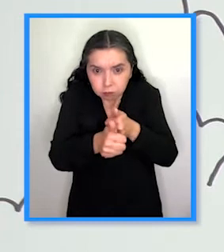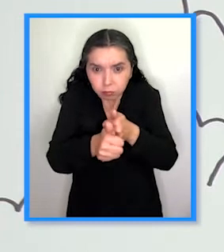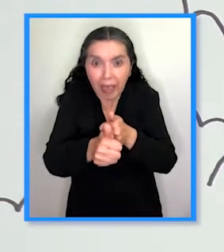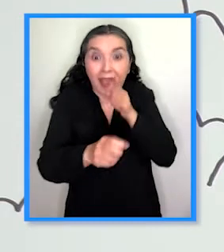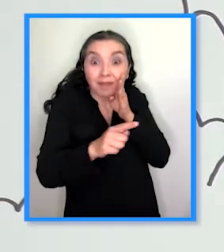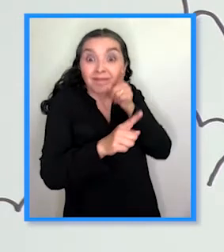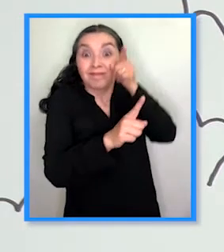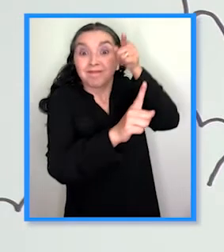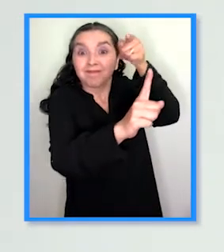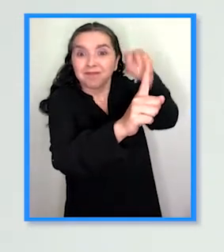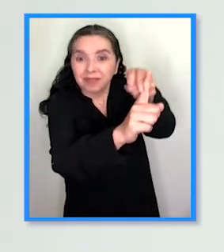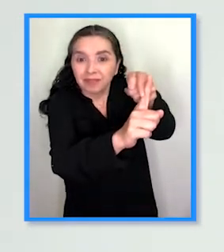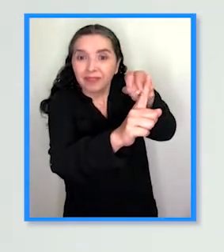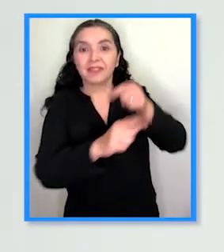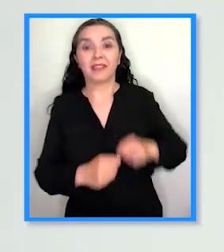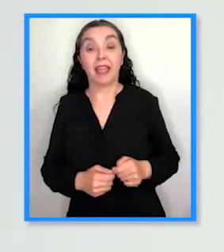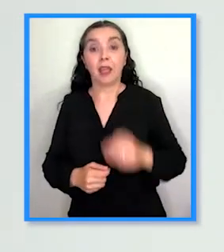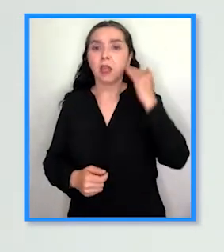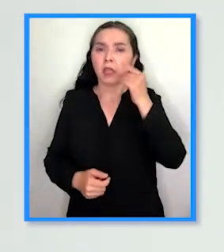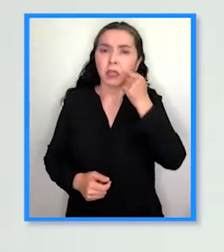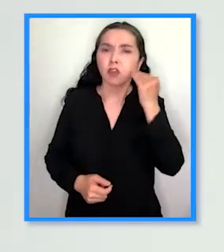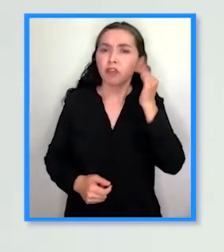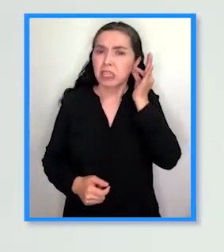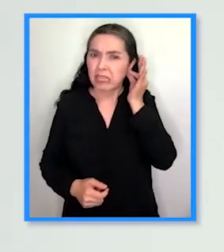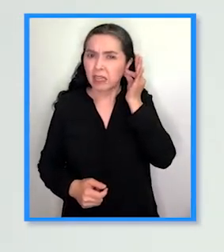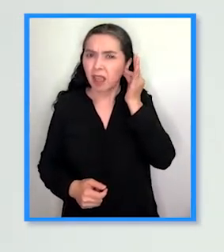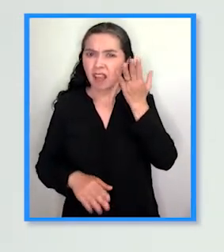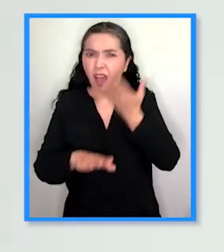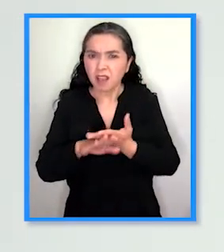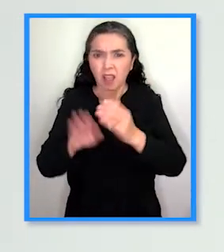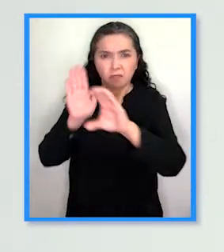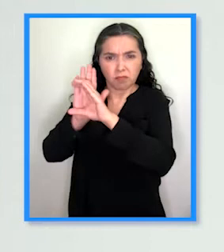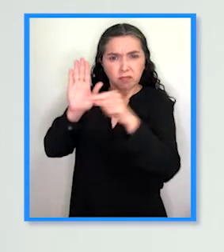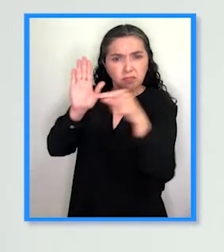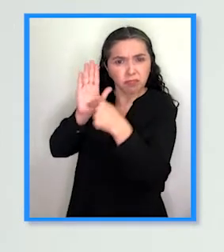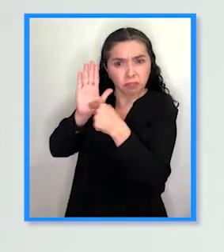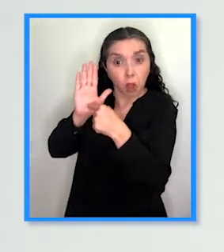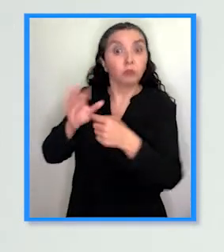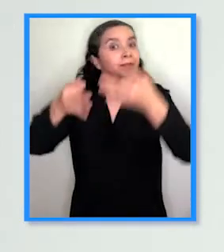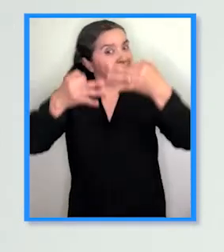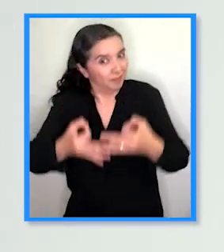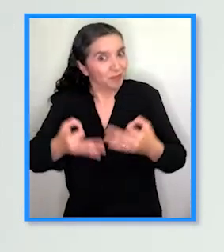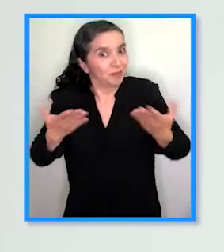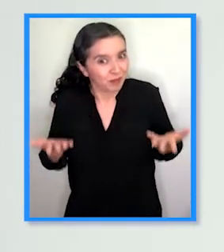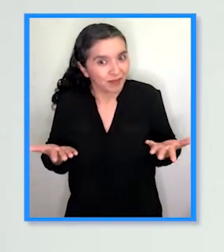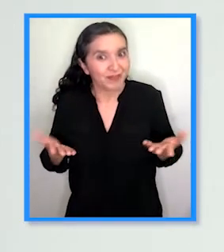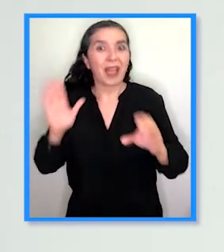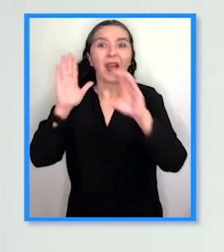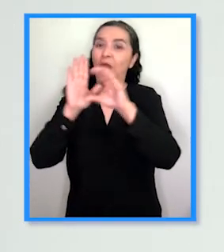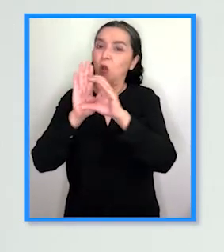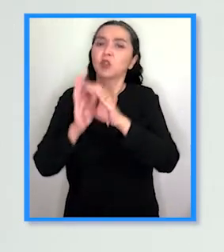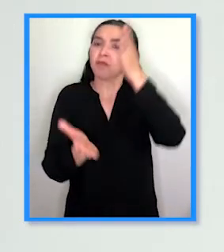deseado. ¿Y los niños y niñas están presentes en la Constitución? ¡Por supuesto! La Constitución